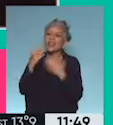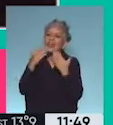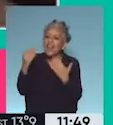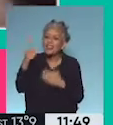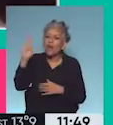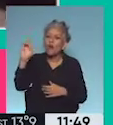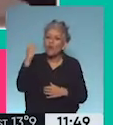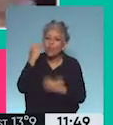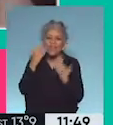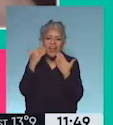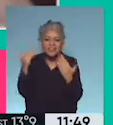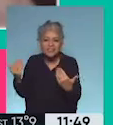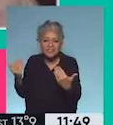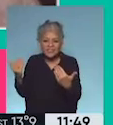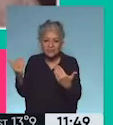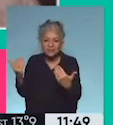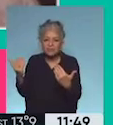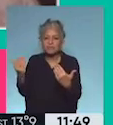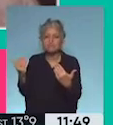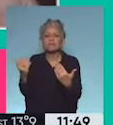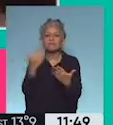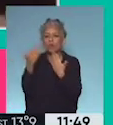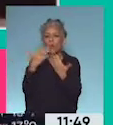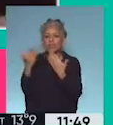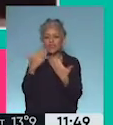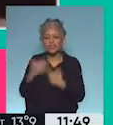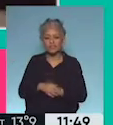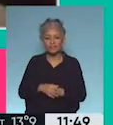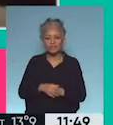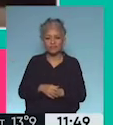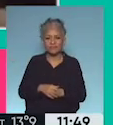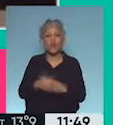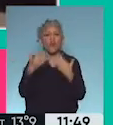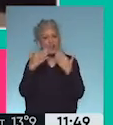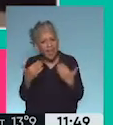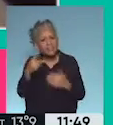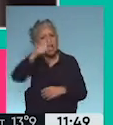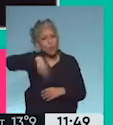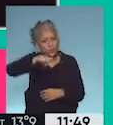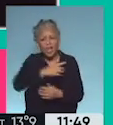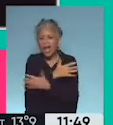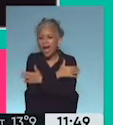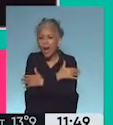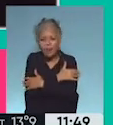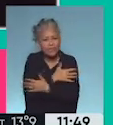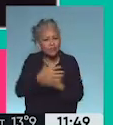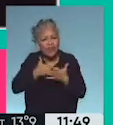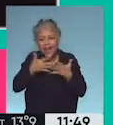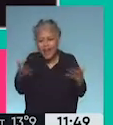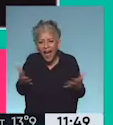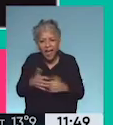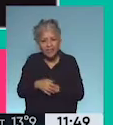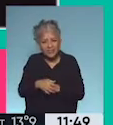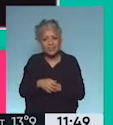tu tiempo y por esta conversación. Un placer. Muchas gracias a ustedes, un gran abrazo para todos en un momento que es